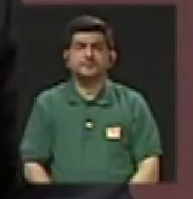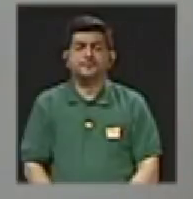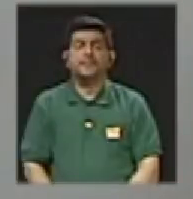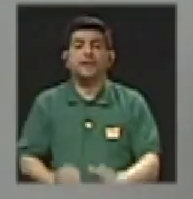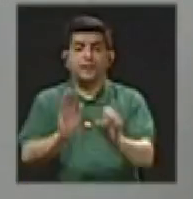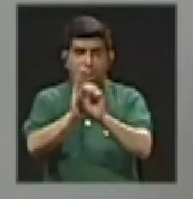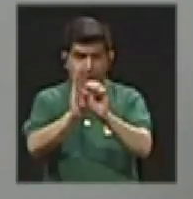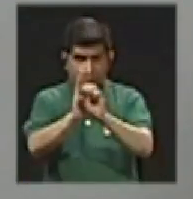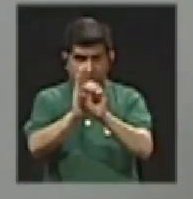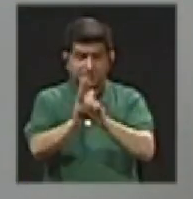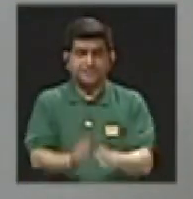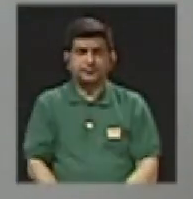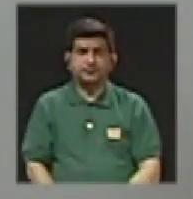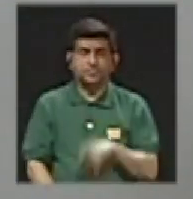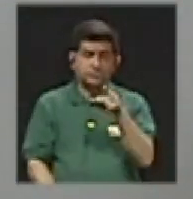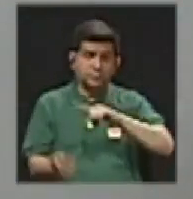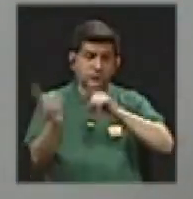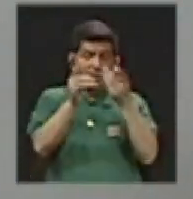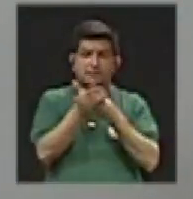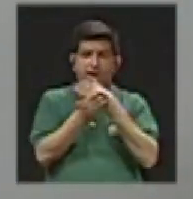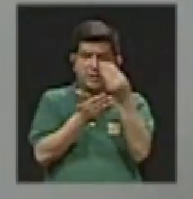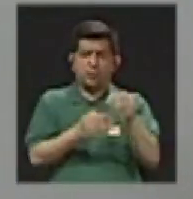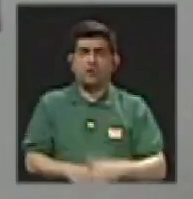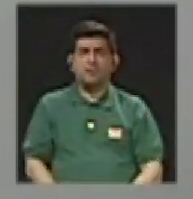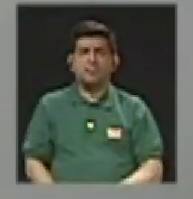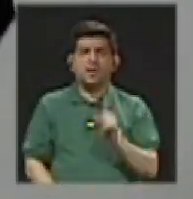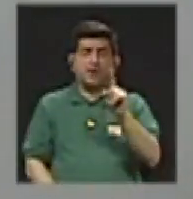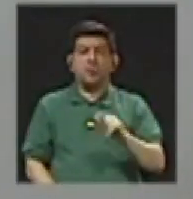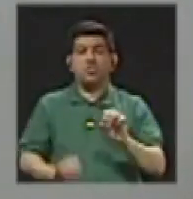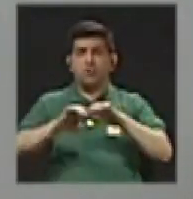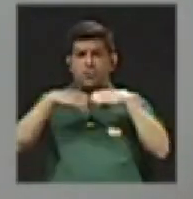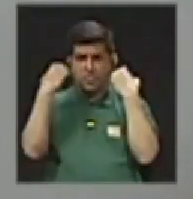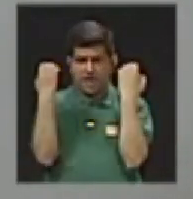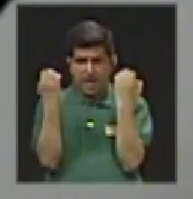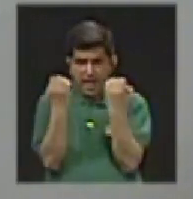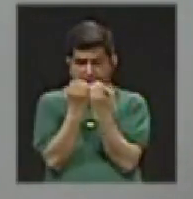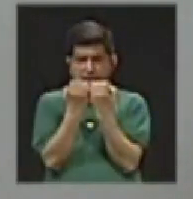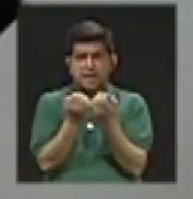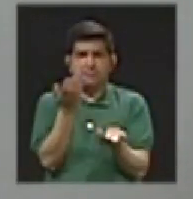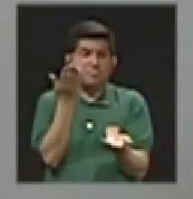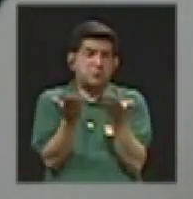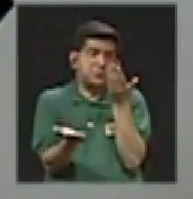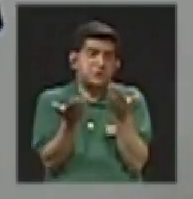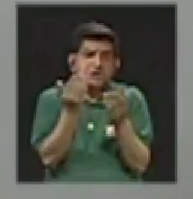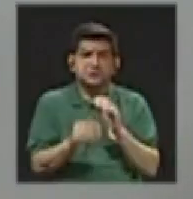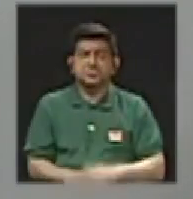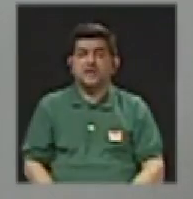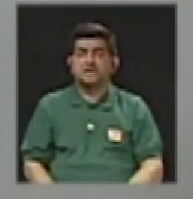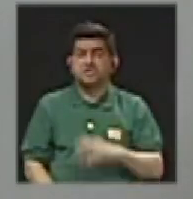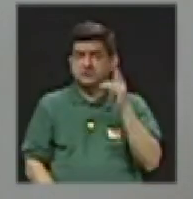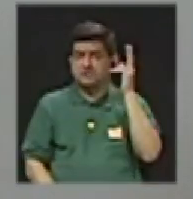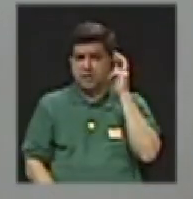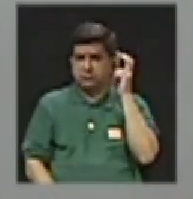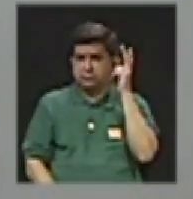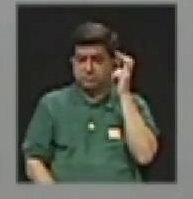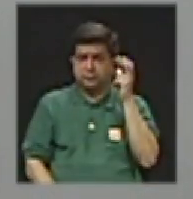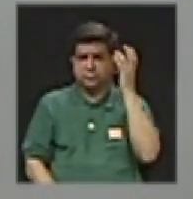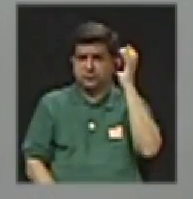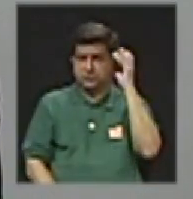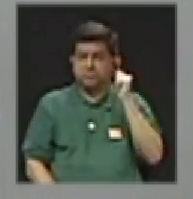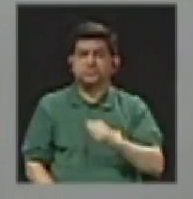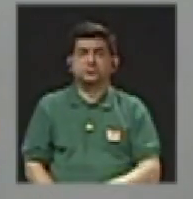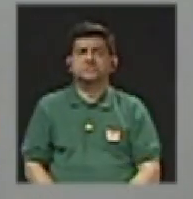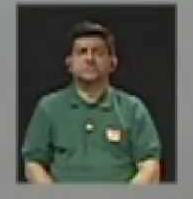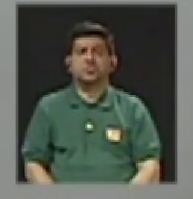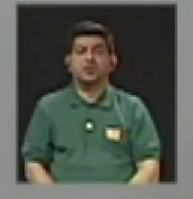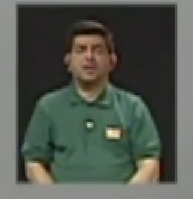Digamos, ustedes van y compran un equipo, amigas y amigos, compran un equipo de sonido, ¿eh? Y entonces dice,